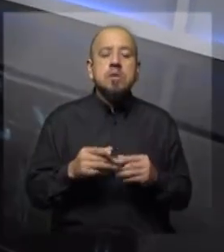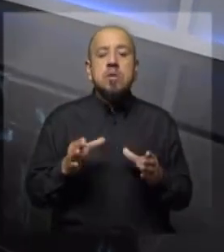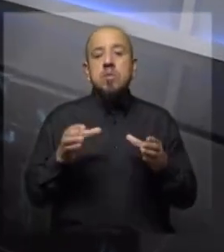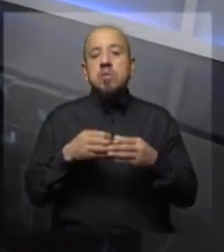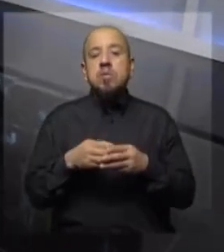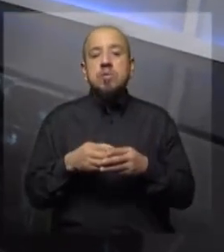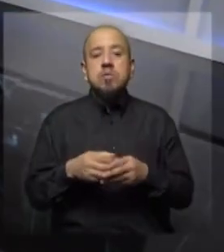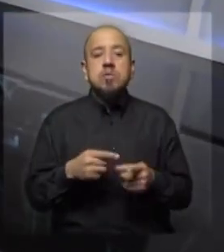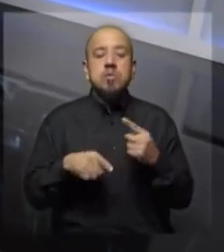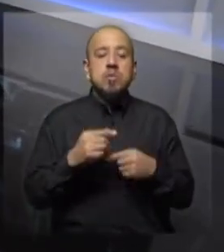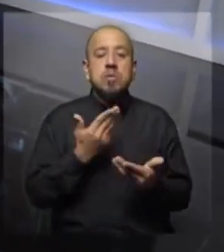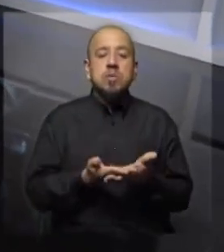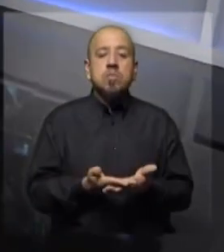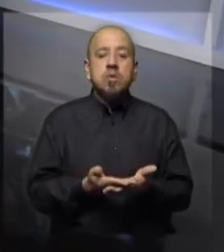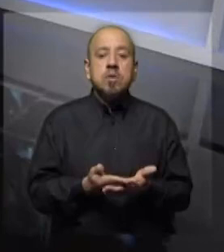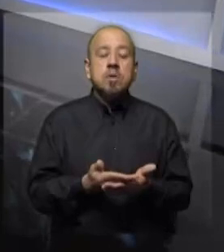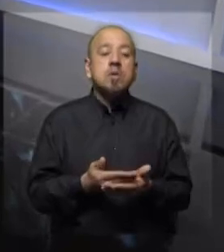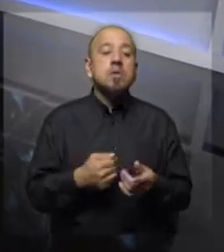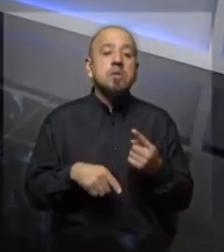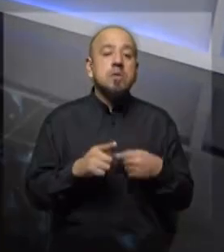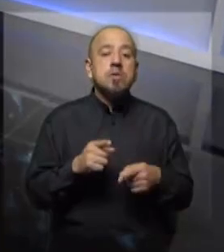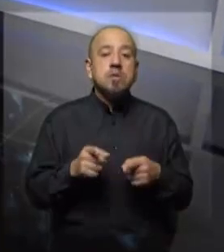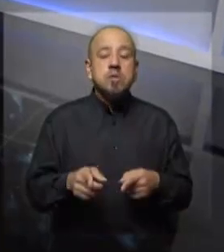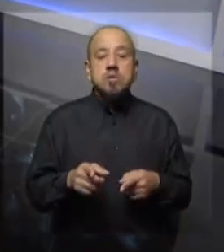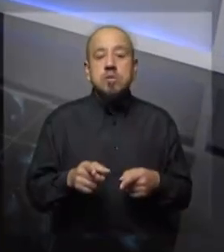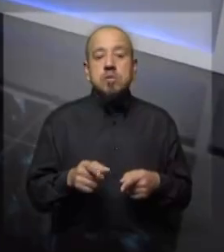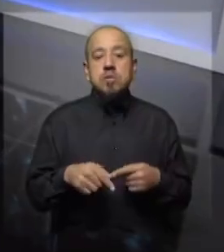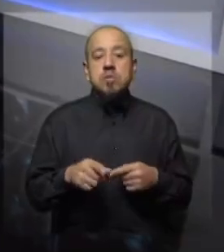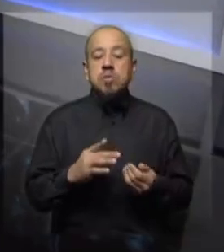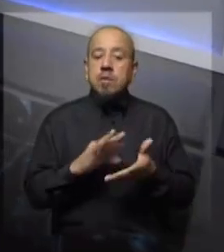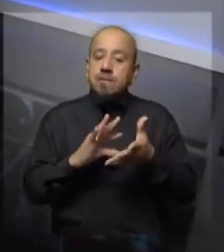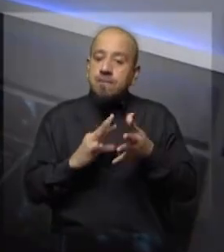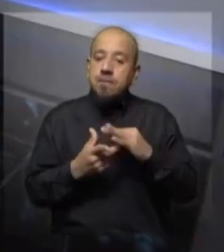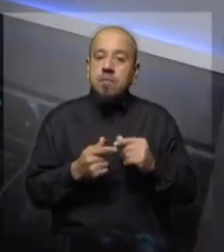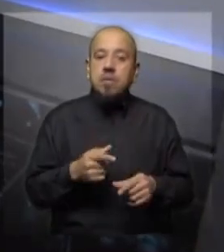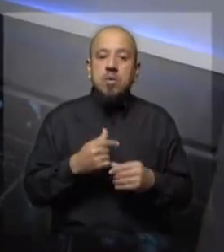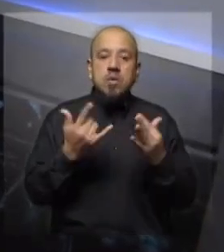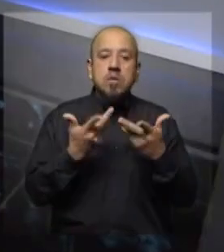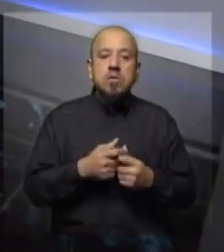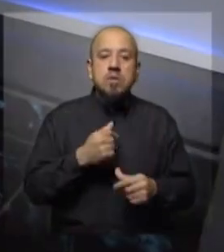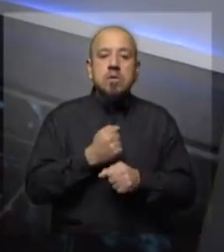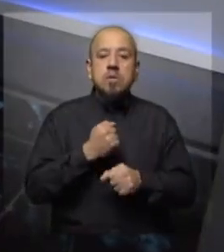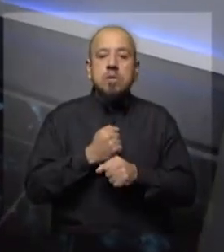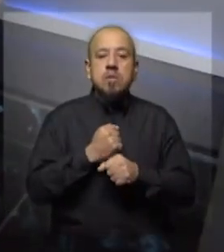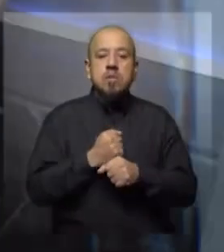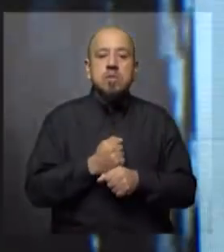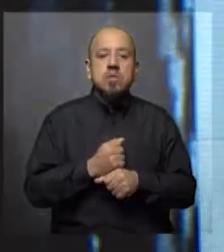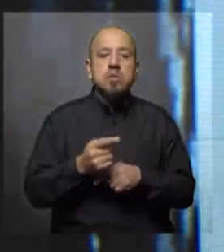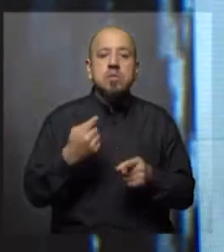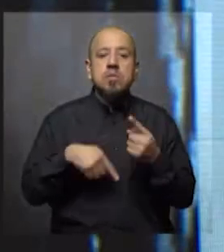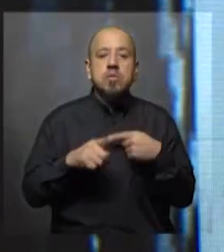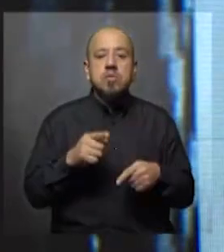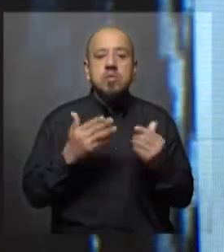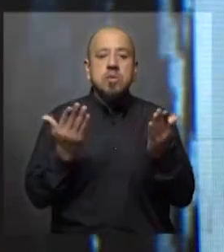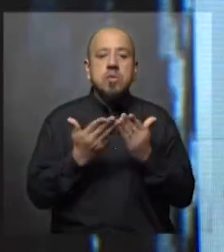Sí en una propuesta curricular y en un determinado modo de organización del trabajo en el aula Entonces cuando el